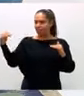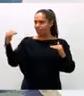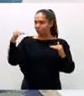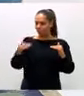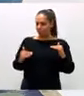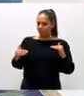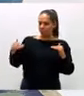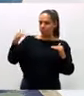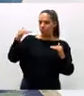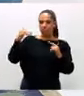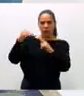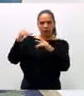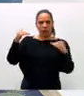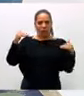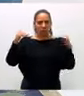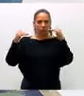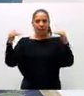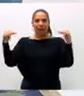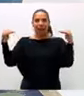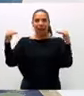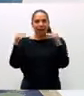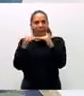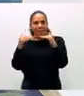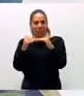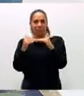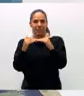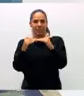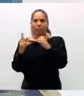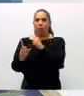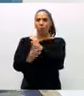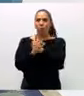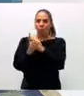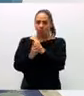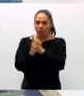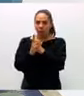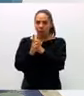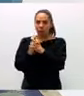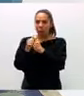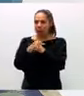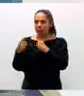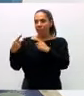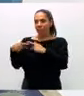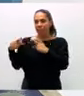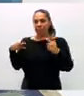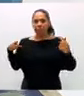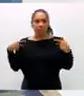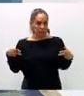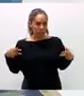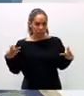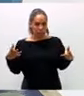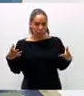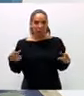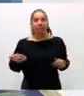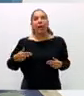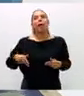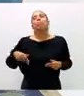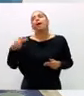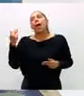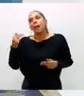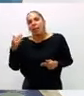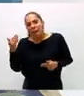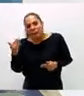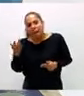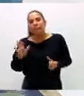equitativas, que tienen relativamente la misma fuerza y el mismo poder. Entonces ahí sí se puede negociar o ahí sí se